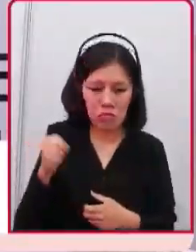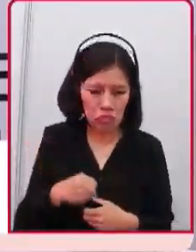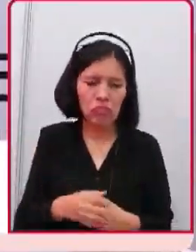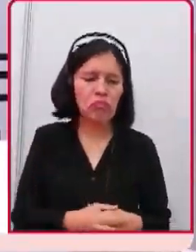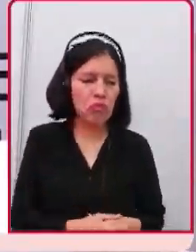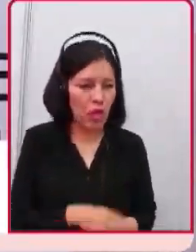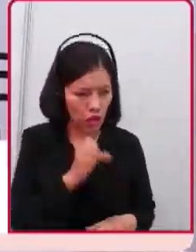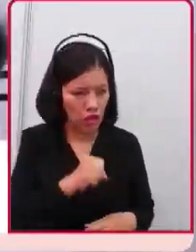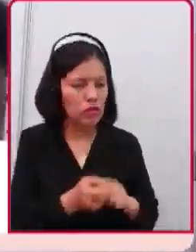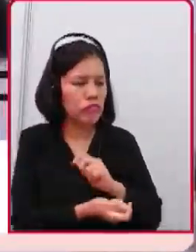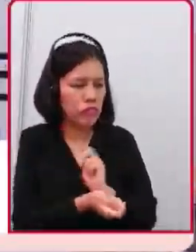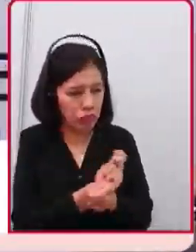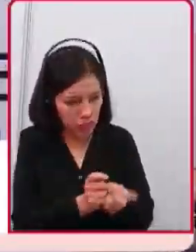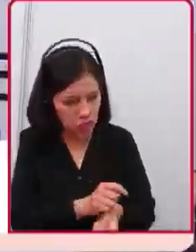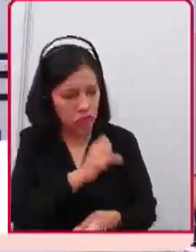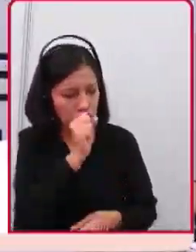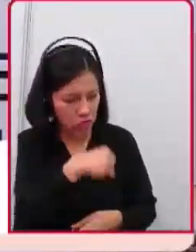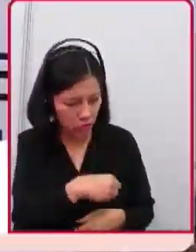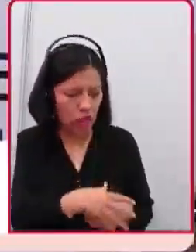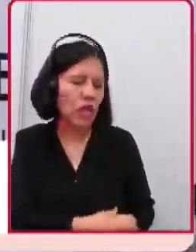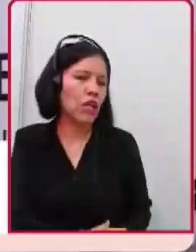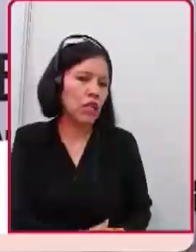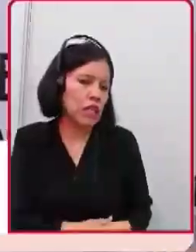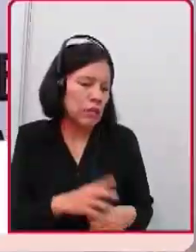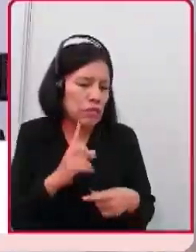una gradación, ¿no? Empezamos con una textura